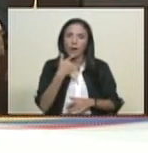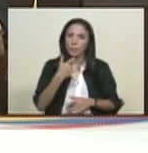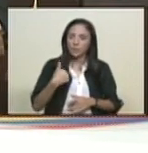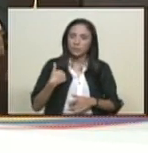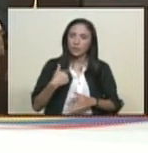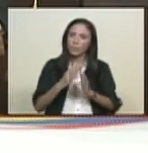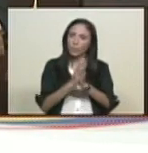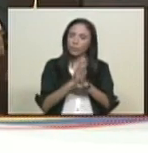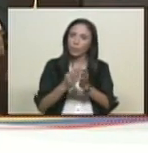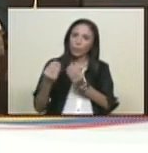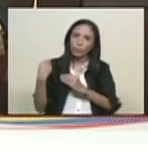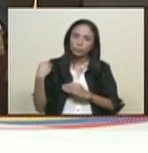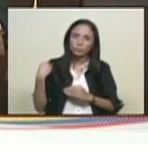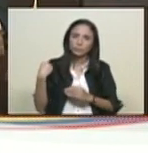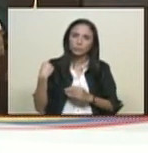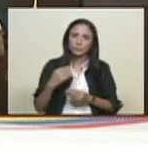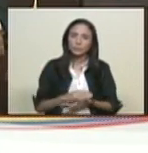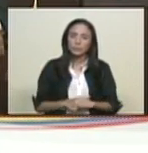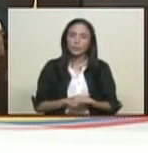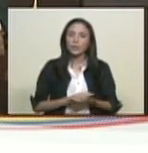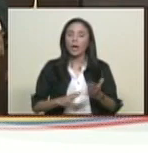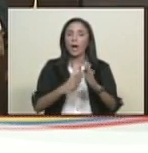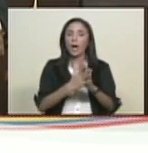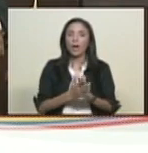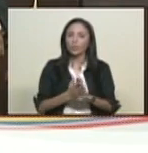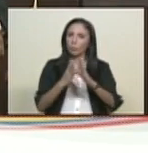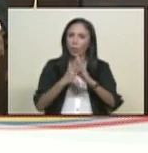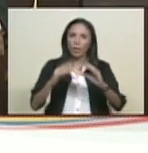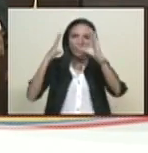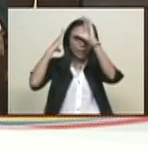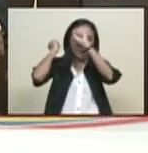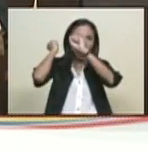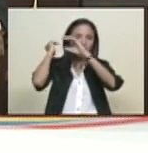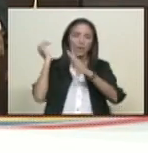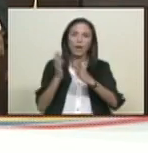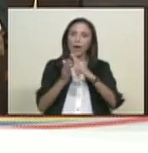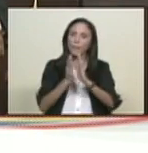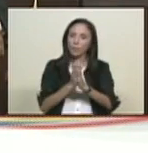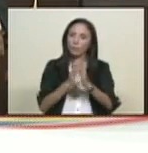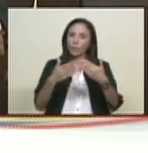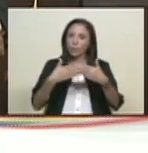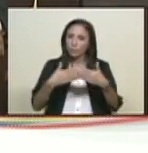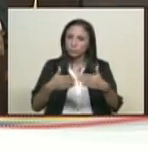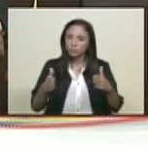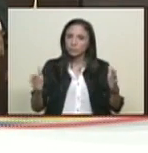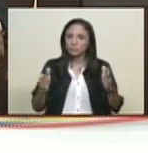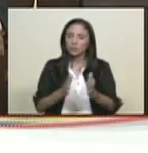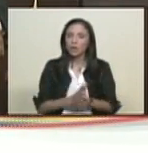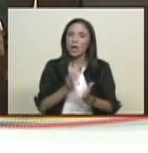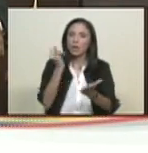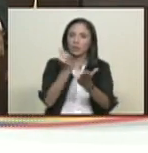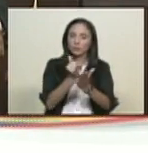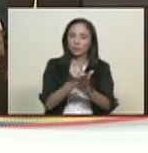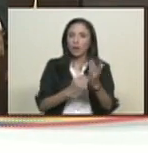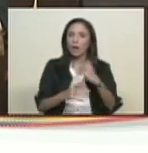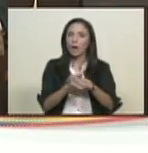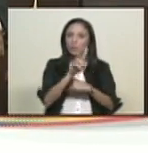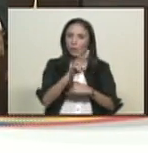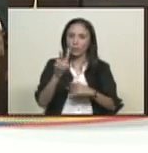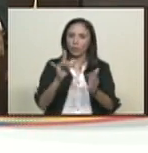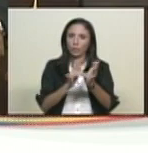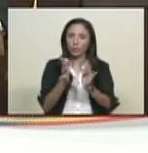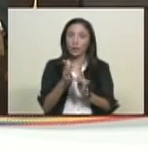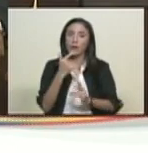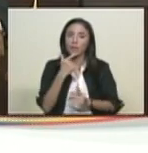yo proceda a abrir el consulado de Miami para ellos poder inscribirse y prepararse para votar el 22 de abril, y le he dado